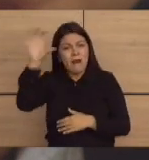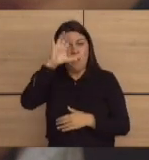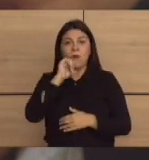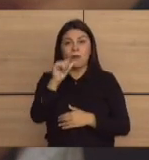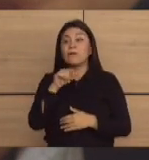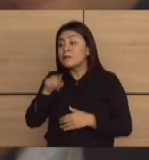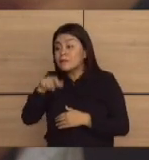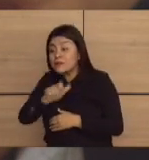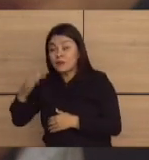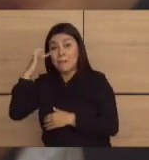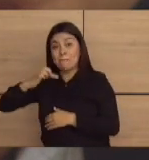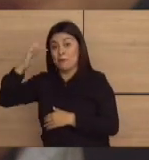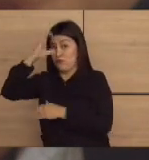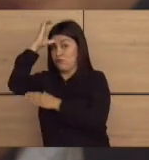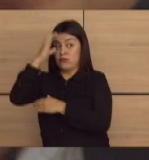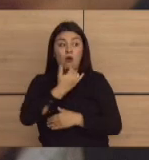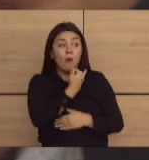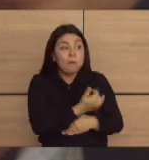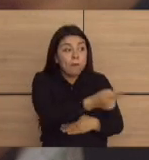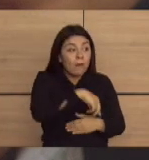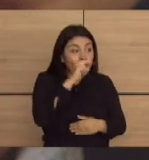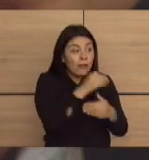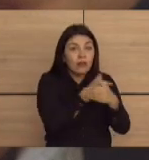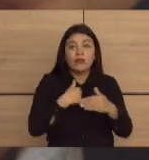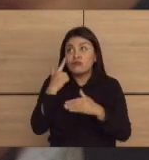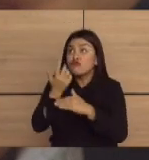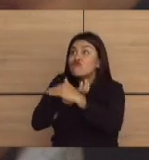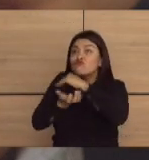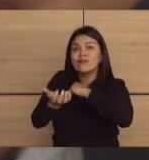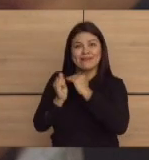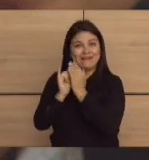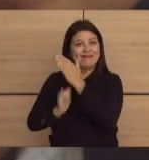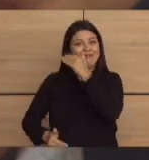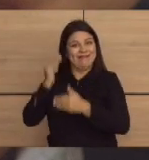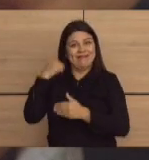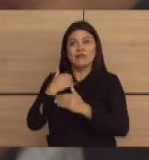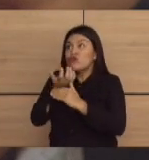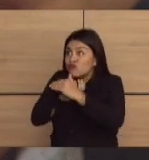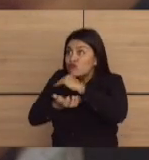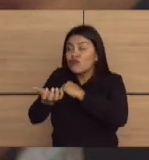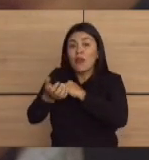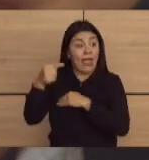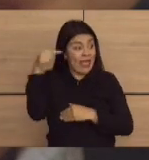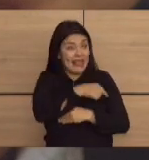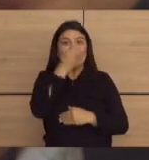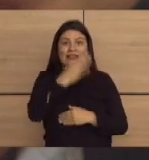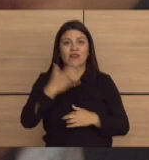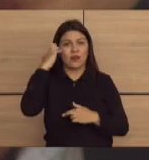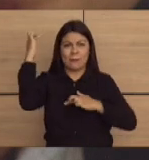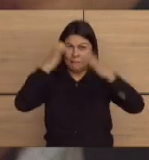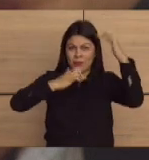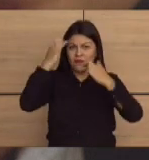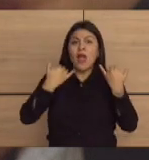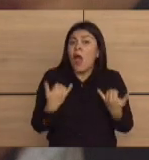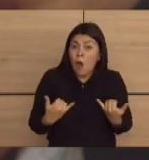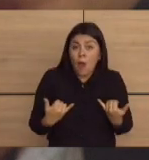muchos de los niños que están entrando hoy a los ciclos de formación trabajarán en profesiones que aún hoy